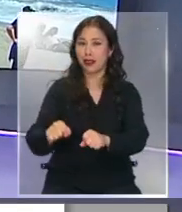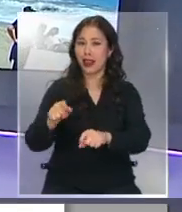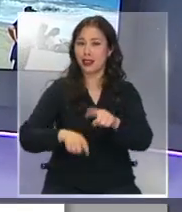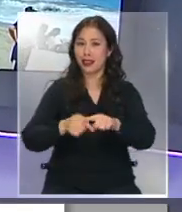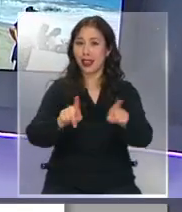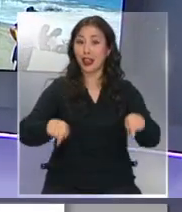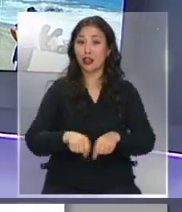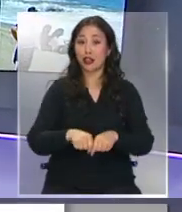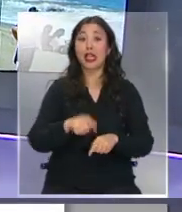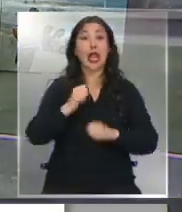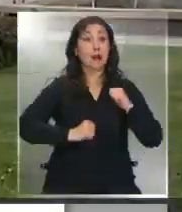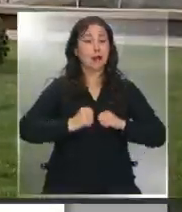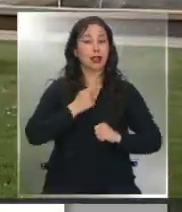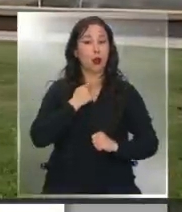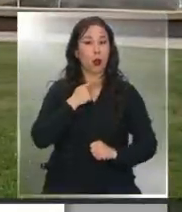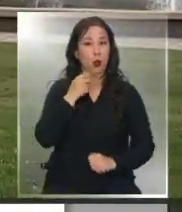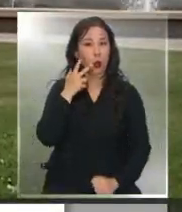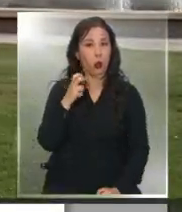sector inmobiliario.